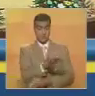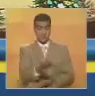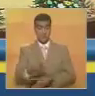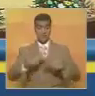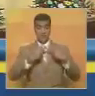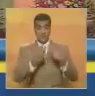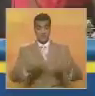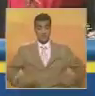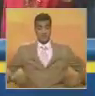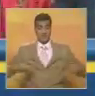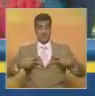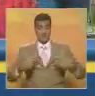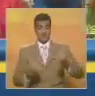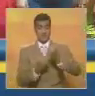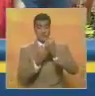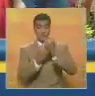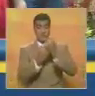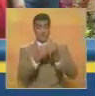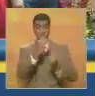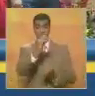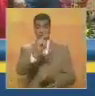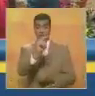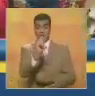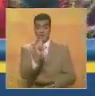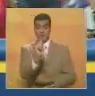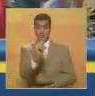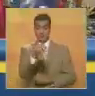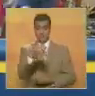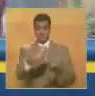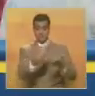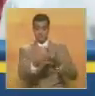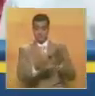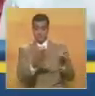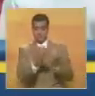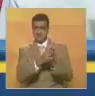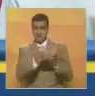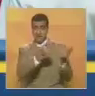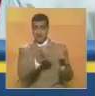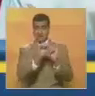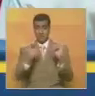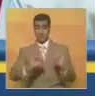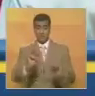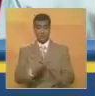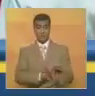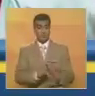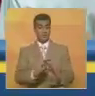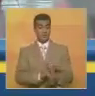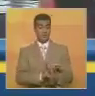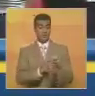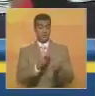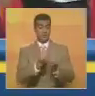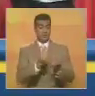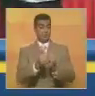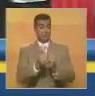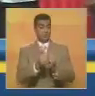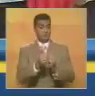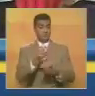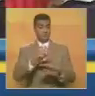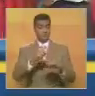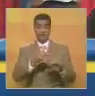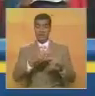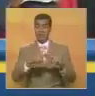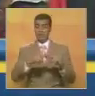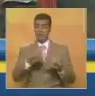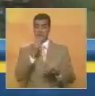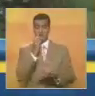para la Vida, impulsado por la Oficina Nacional Antidrogas. El plan incluye la entrega de instrumentos musicales e implementos deportivos a los niños y